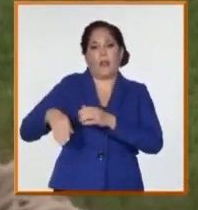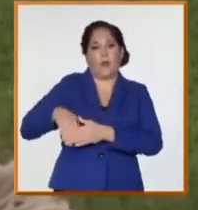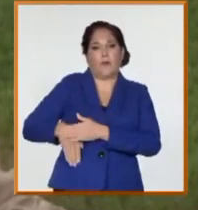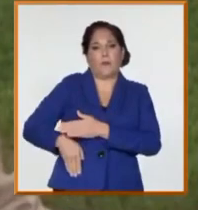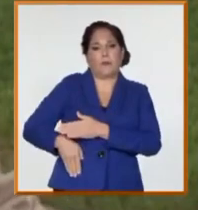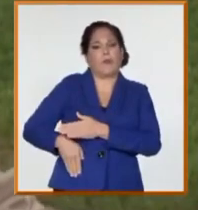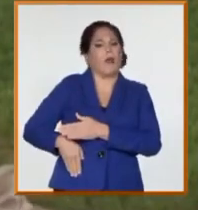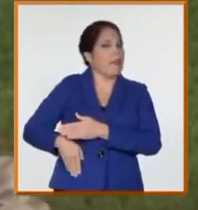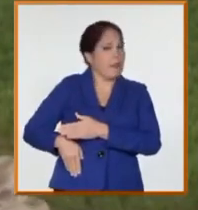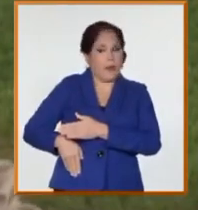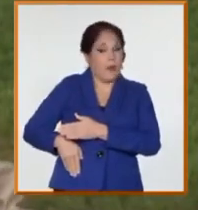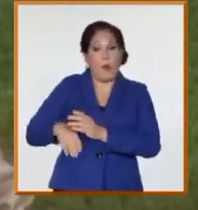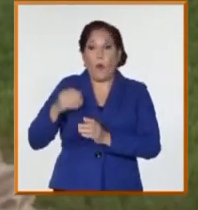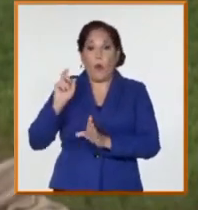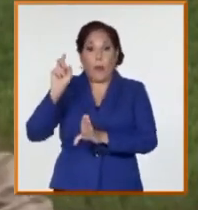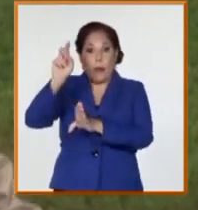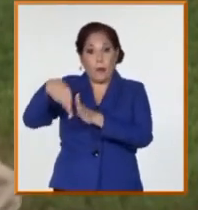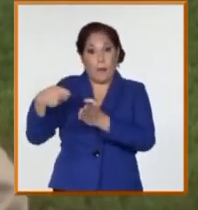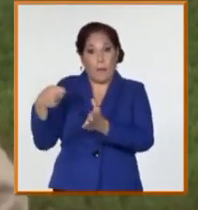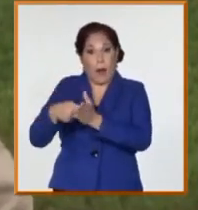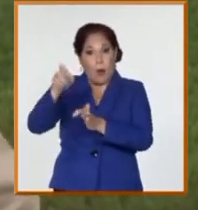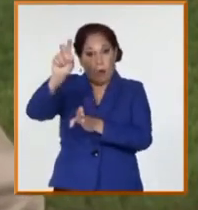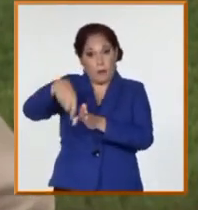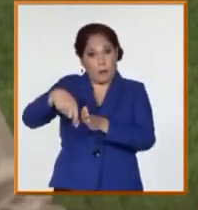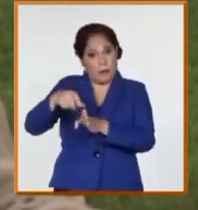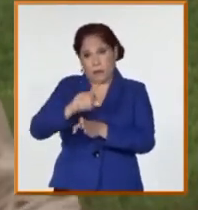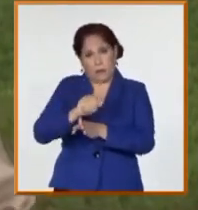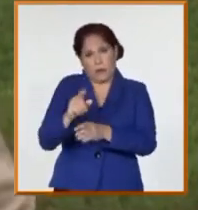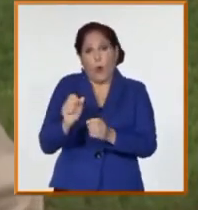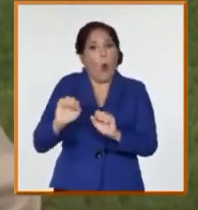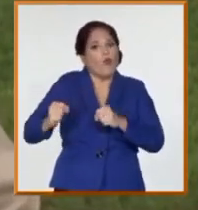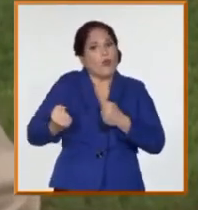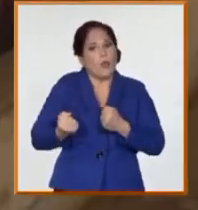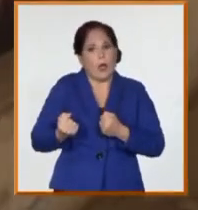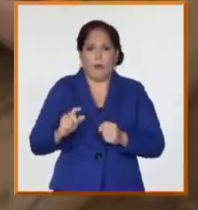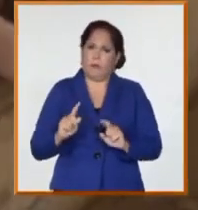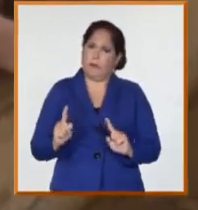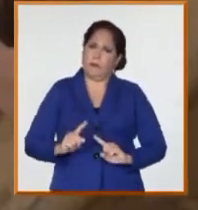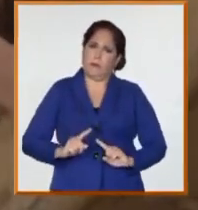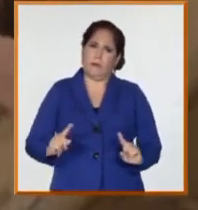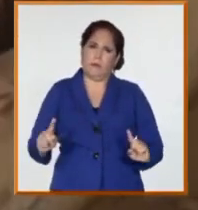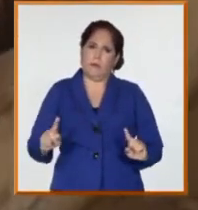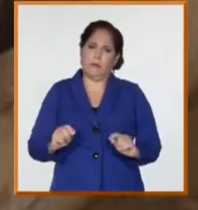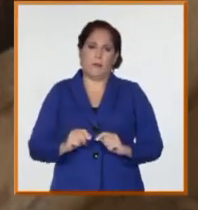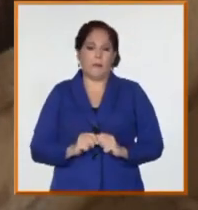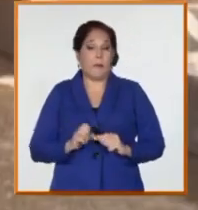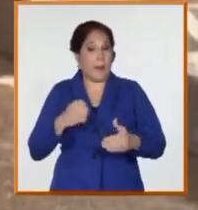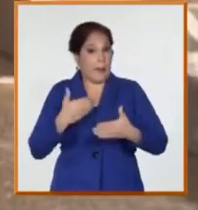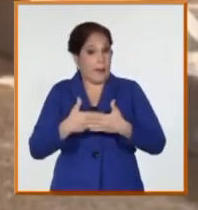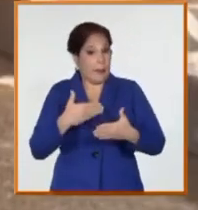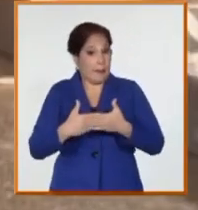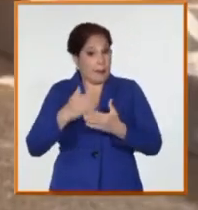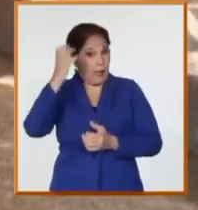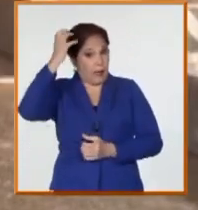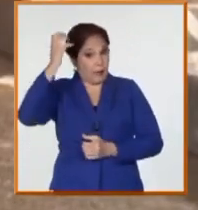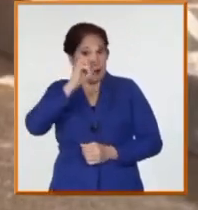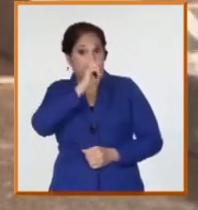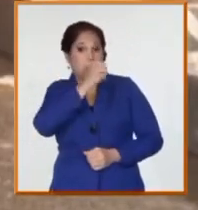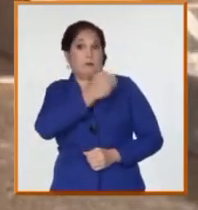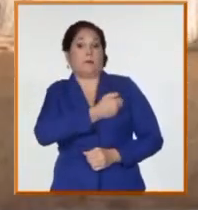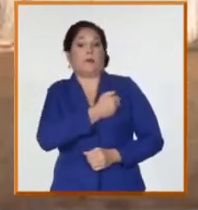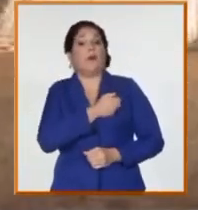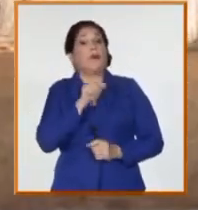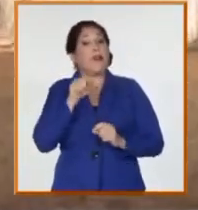acceder a cederla a ese sistema de pago Esta es mi pyme Estatal porcina es parte